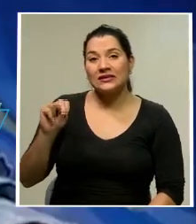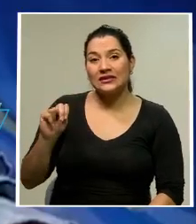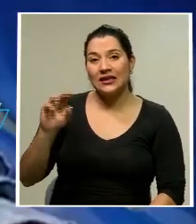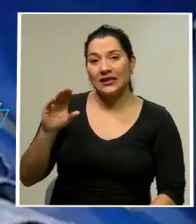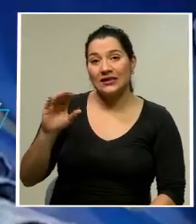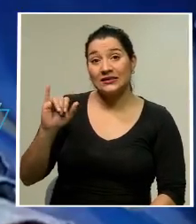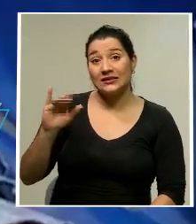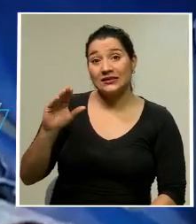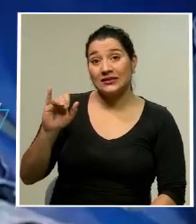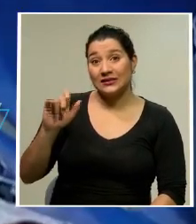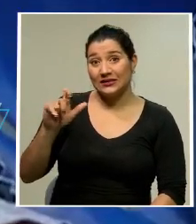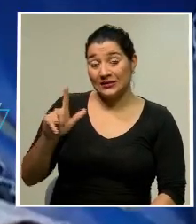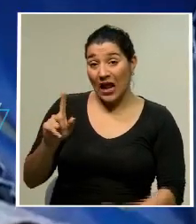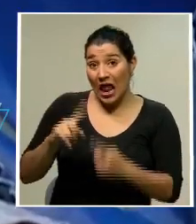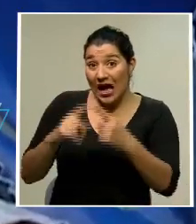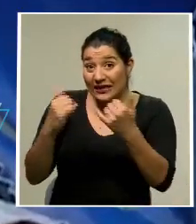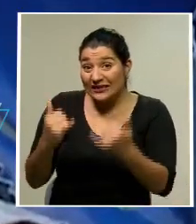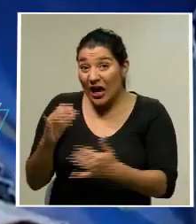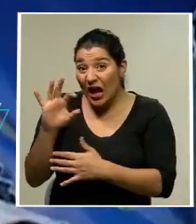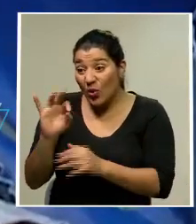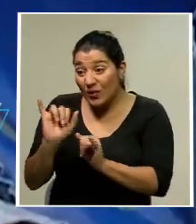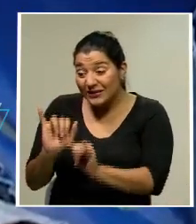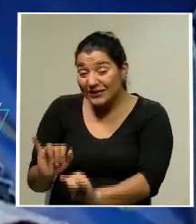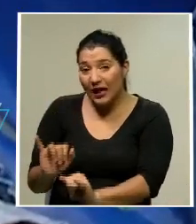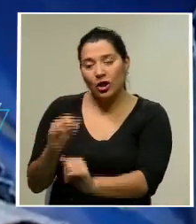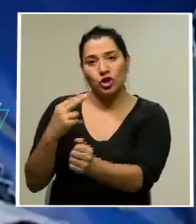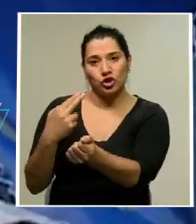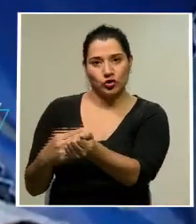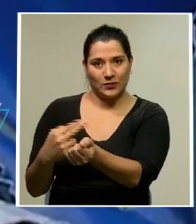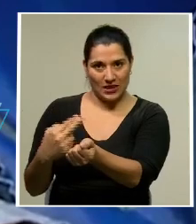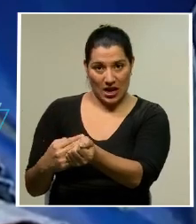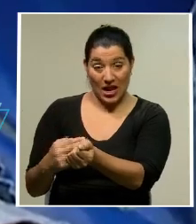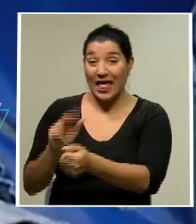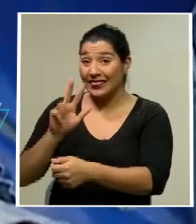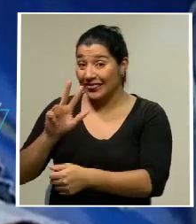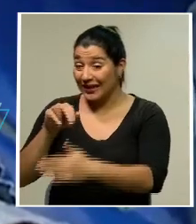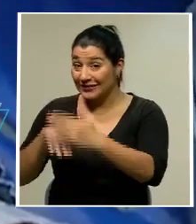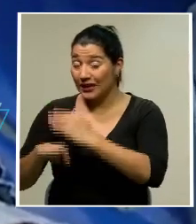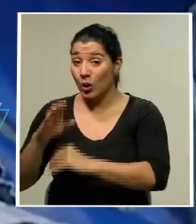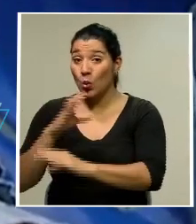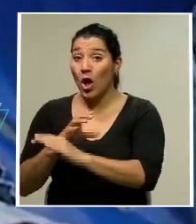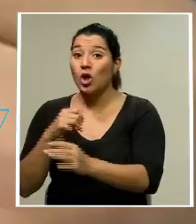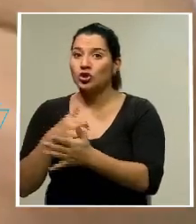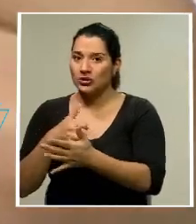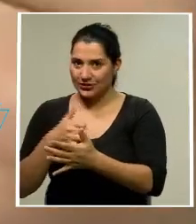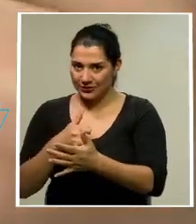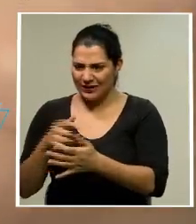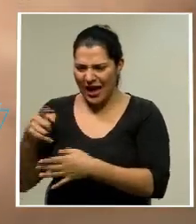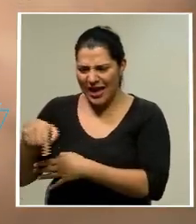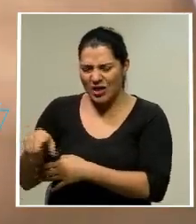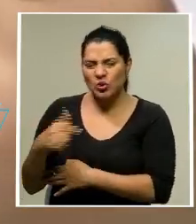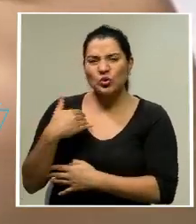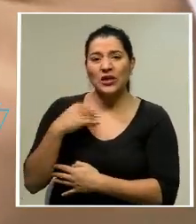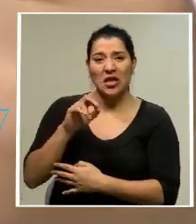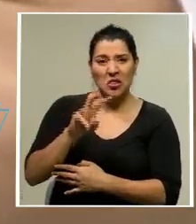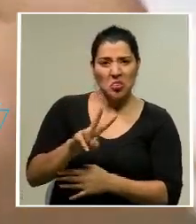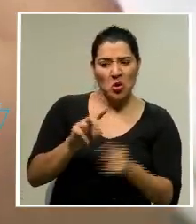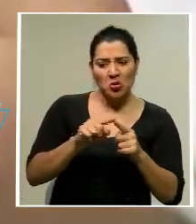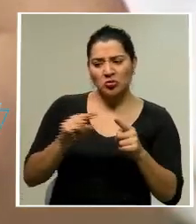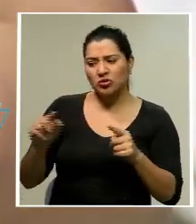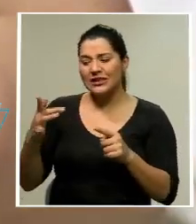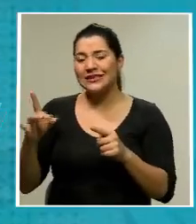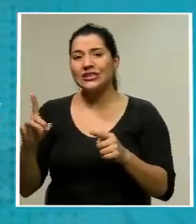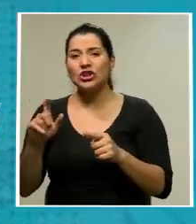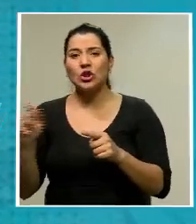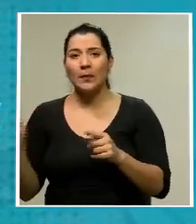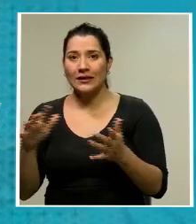menores internados, 3 de ellos en la UCI. Los infectados por el virus sincicial son pacientes entre los 2 y los 18 meses de